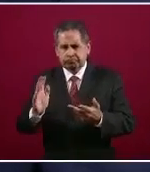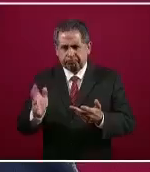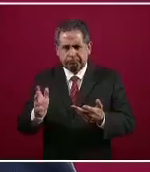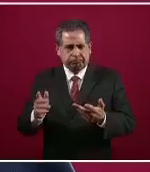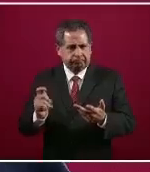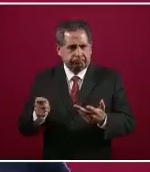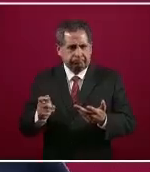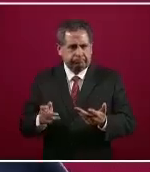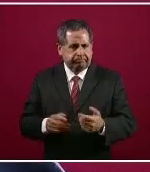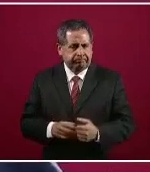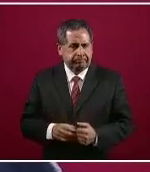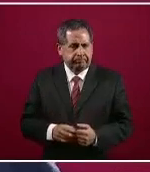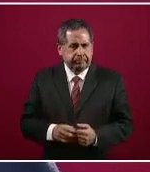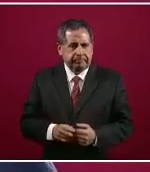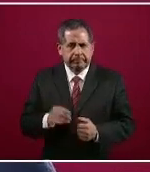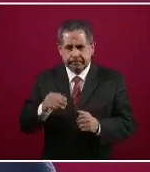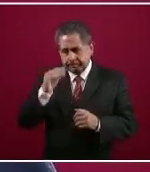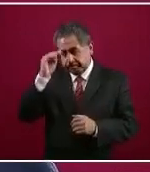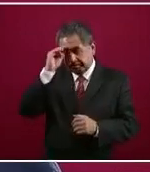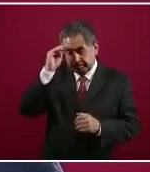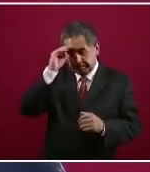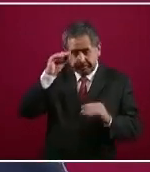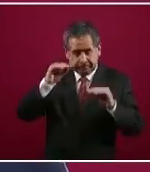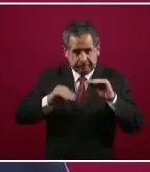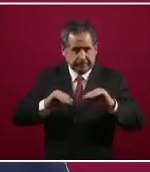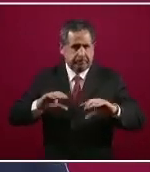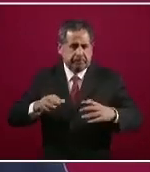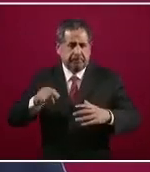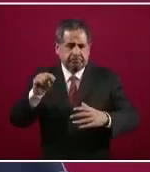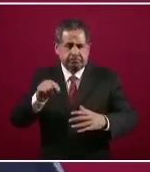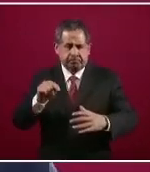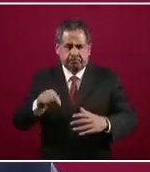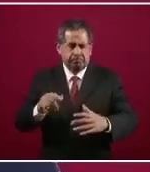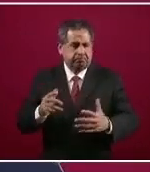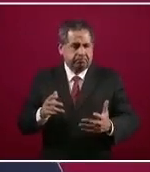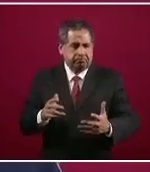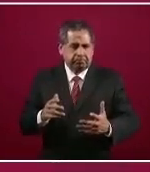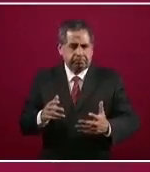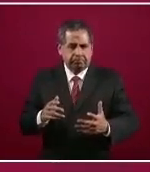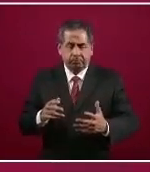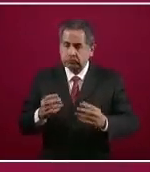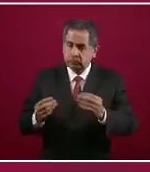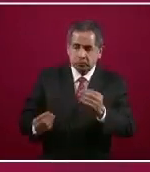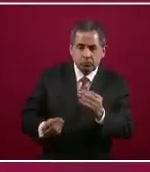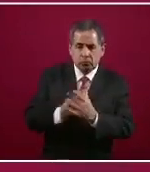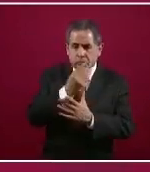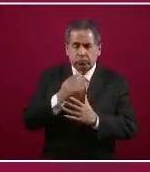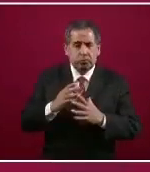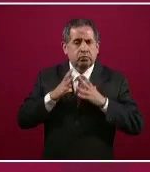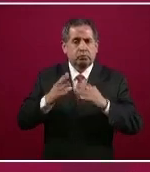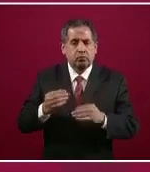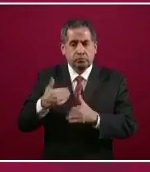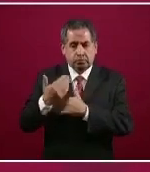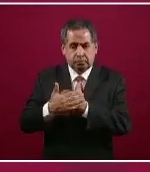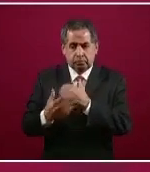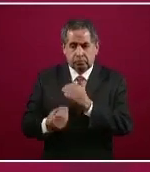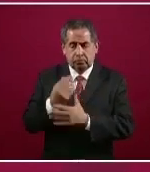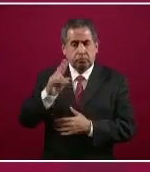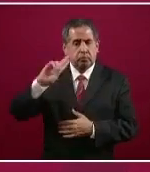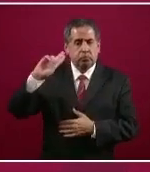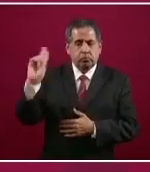es decir, se está pensando en la creación de